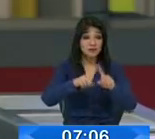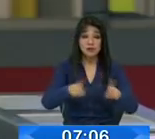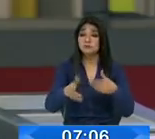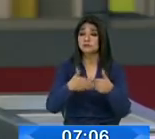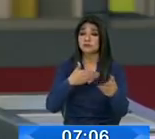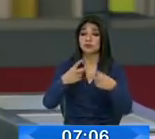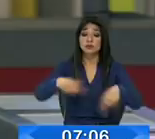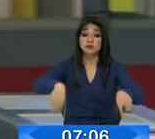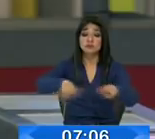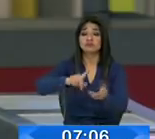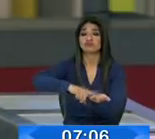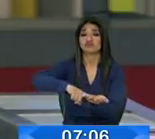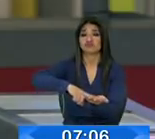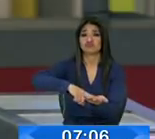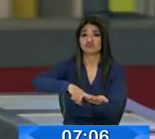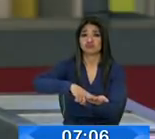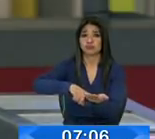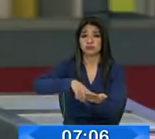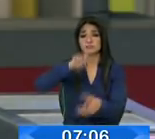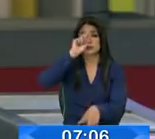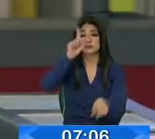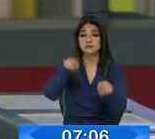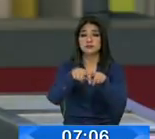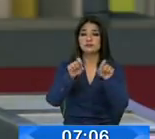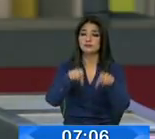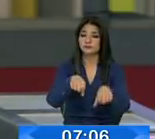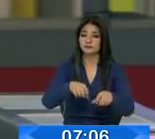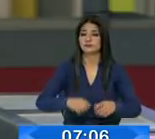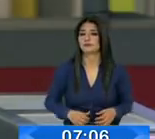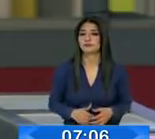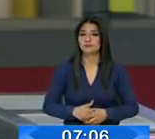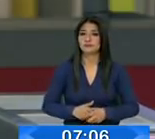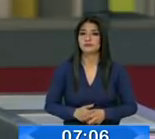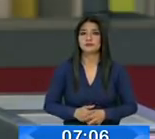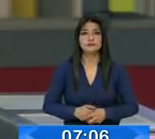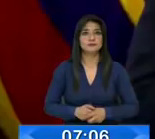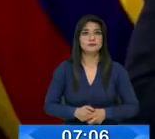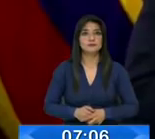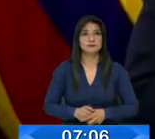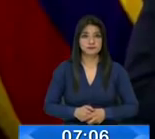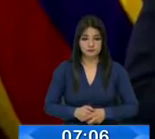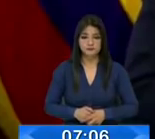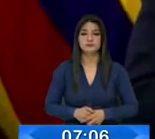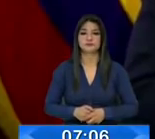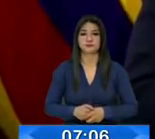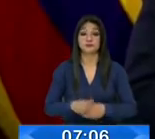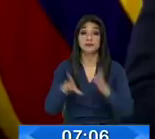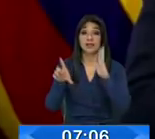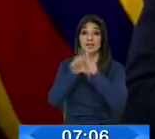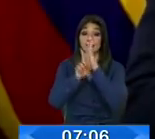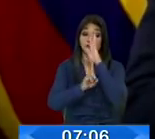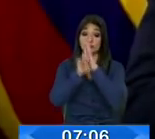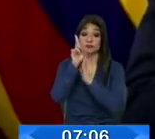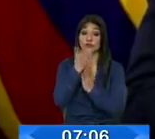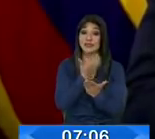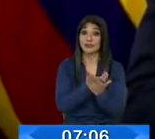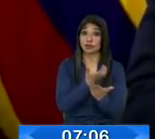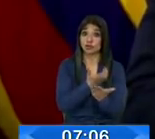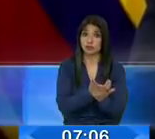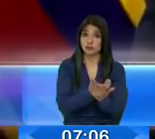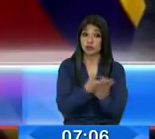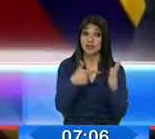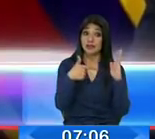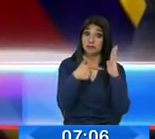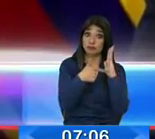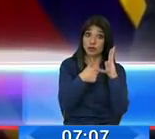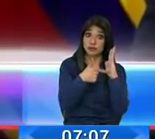la Asamblea Nacional con quienes se logró llegar a acuerdos. Veamos. Así como la ley de crecimiento económico no ponía ningún impuesto